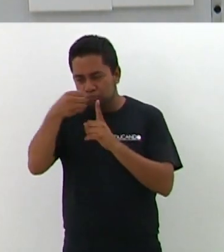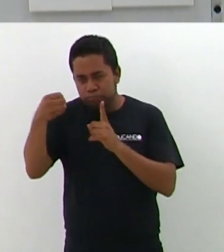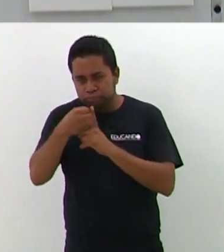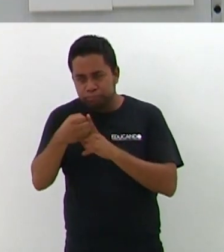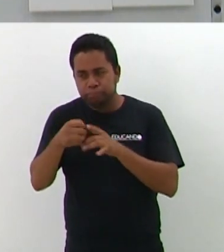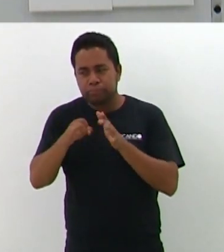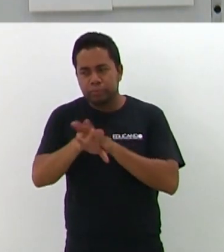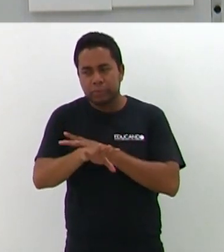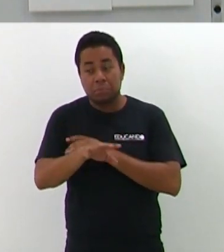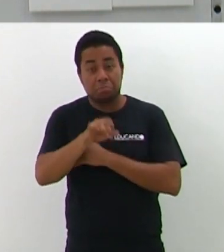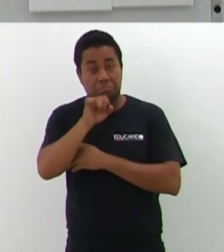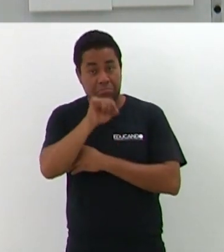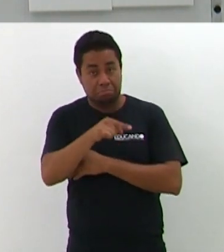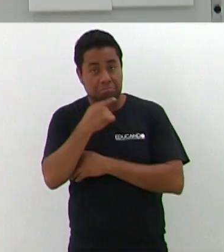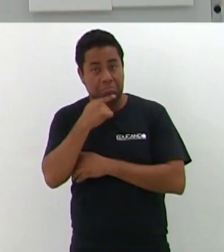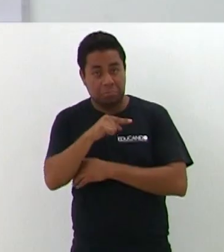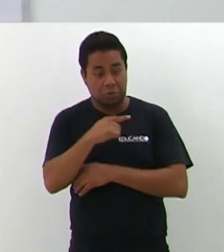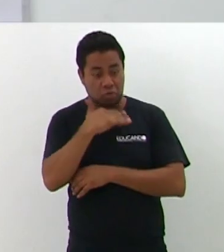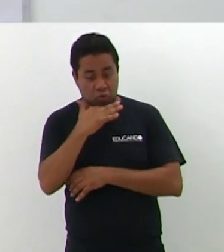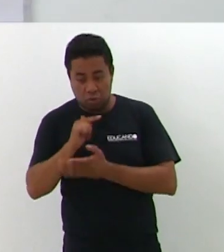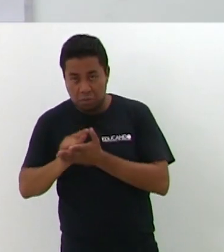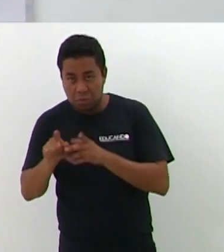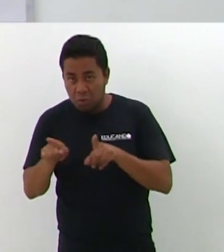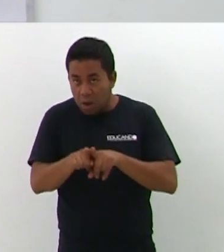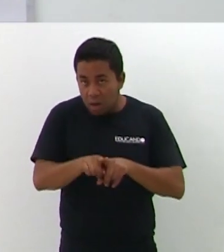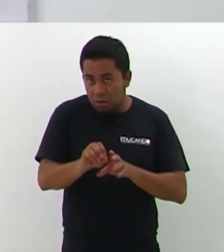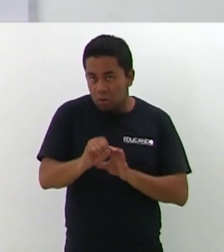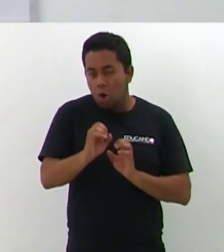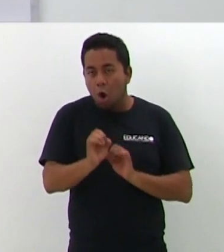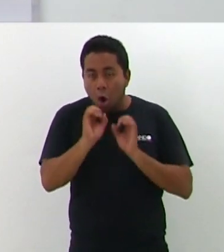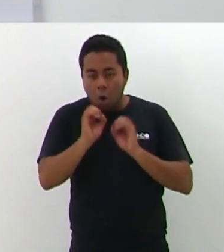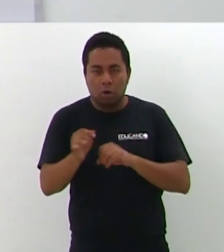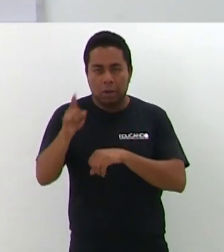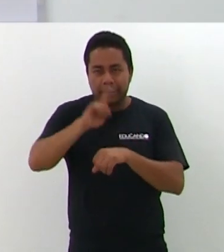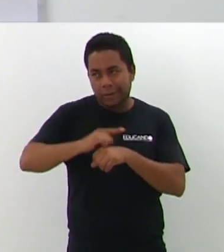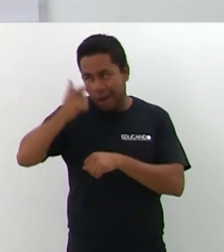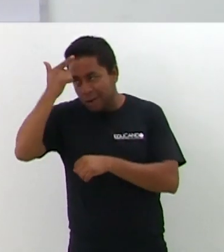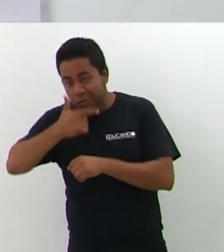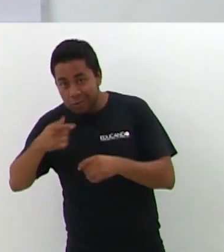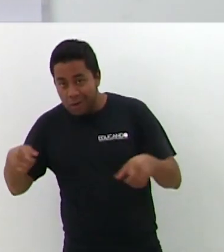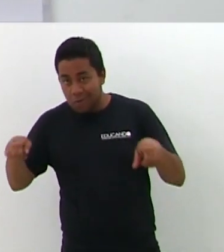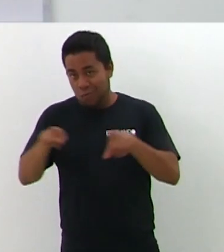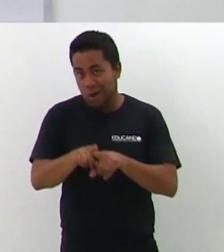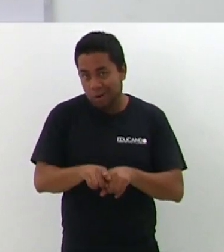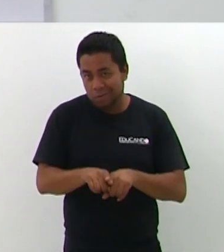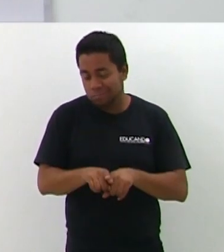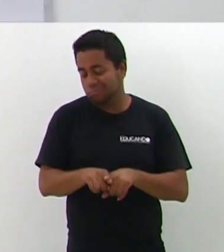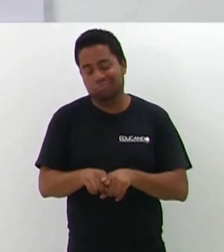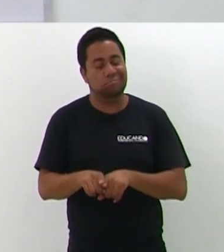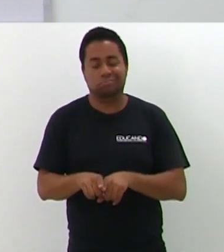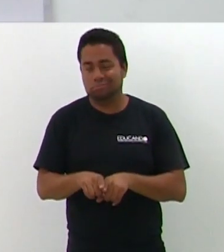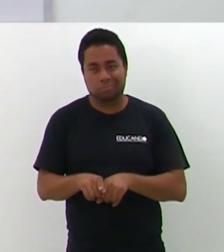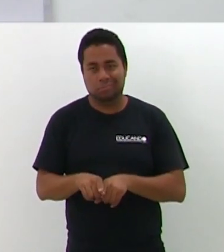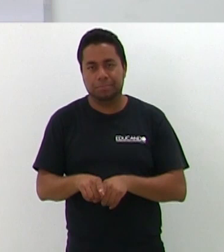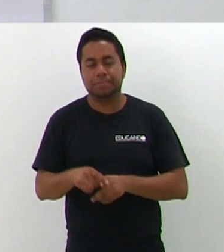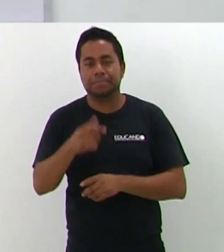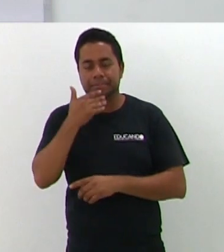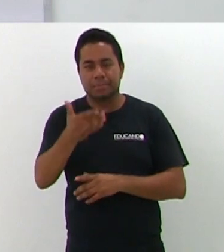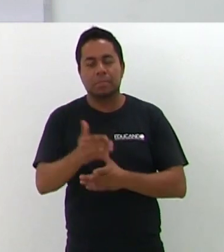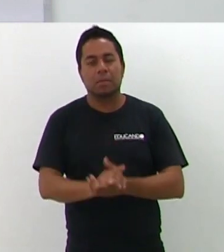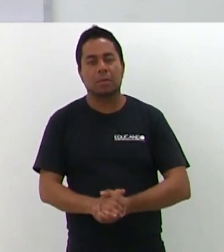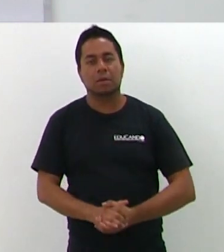es lo mismo decir estoy sucio que estoy limpio, o que es de día, o que es de noche, ¿sí?